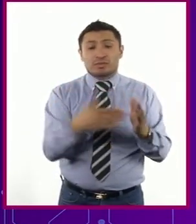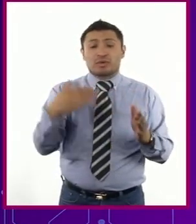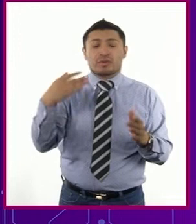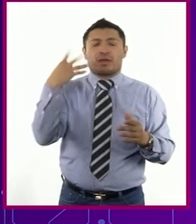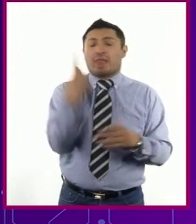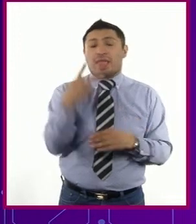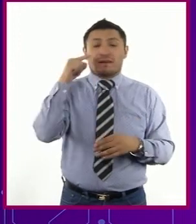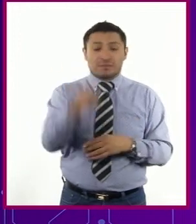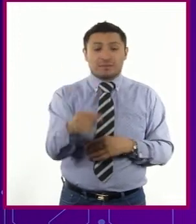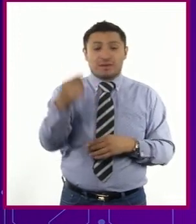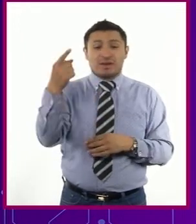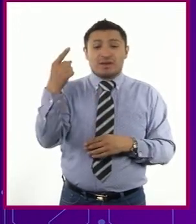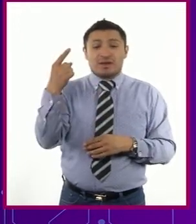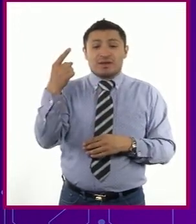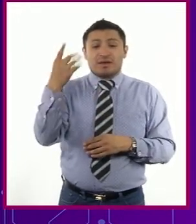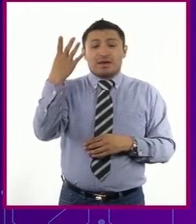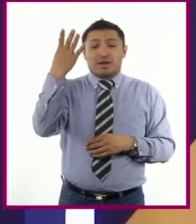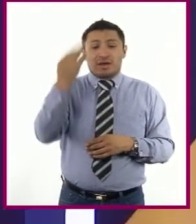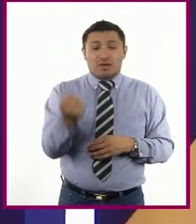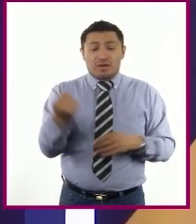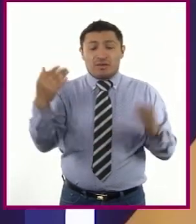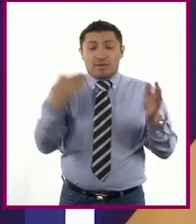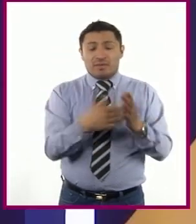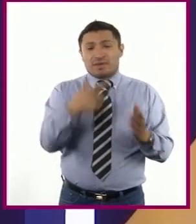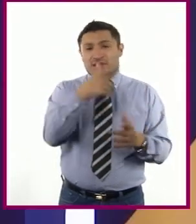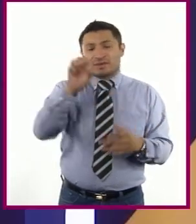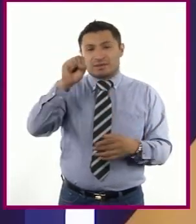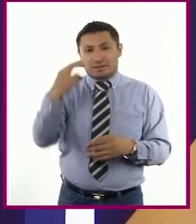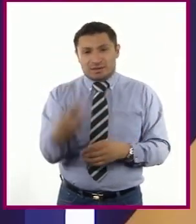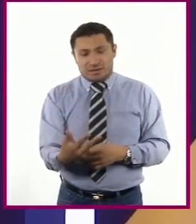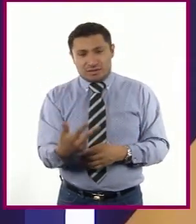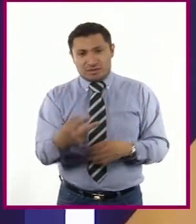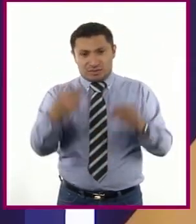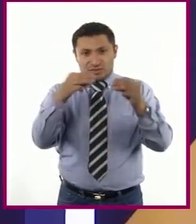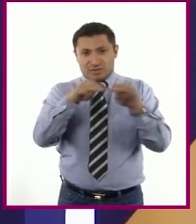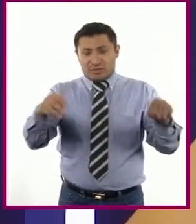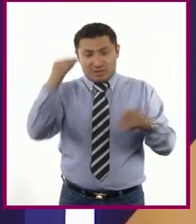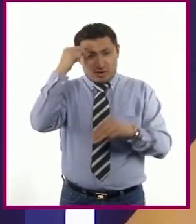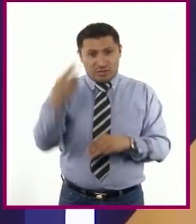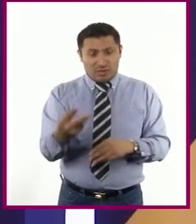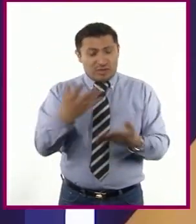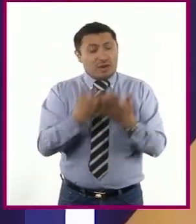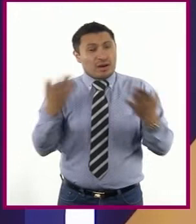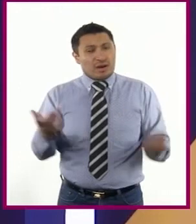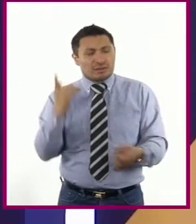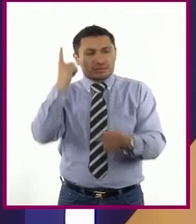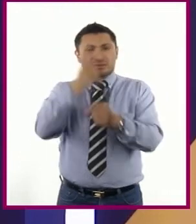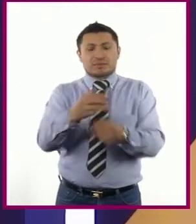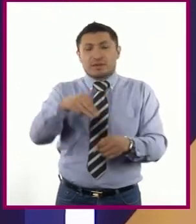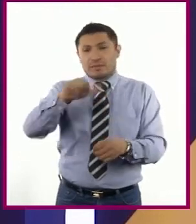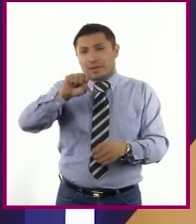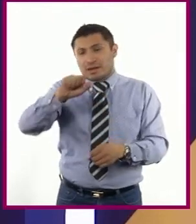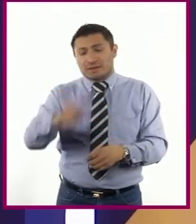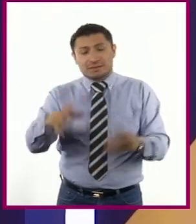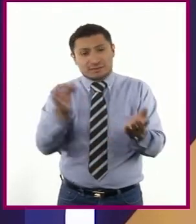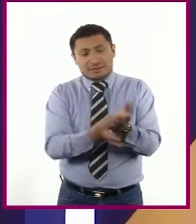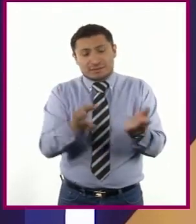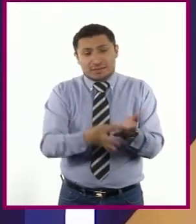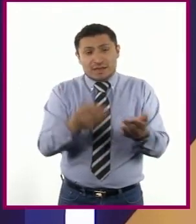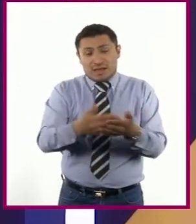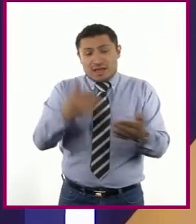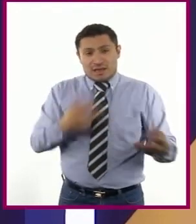2.9768 metros cuadrados. Es momento de determinar la masa de la lámina antes de realizarle los